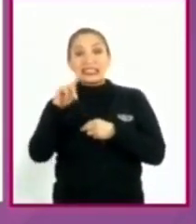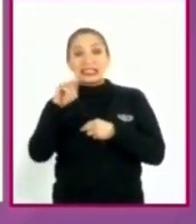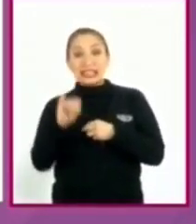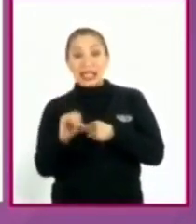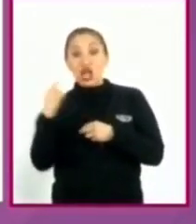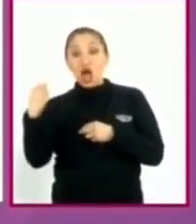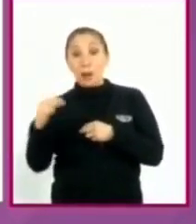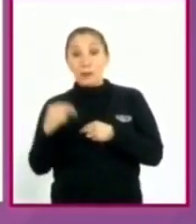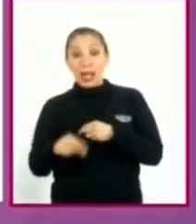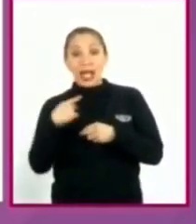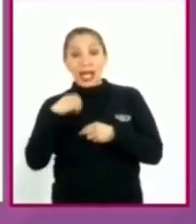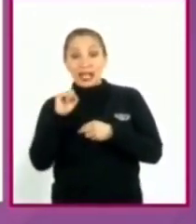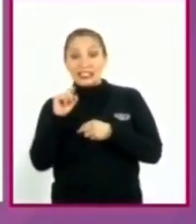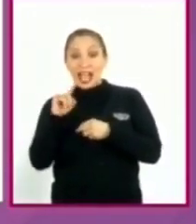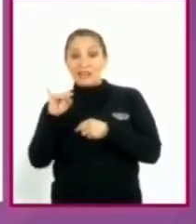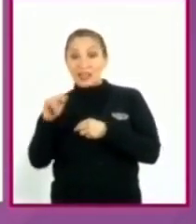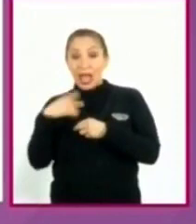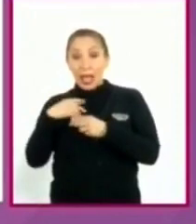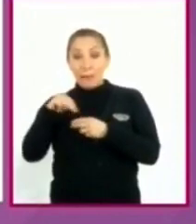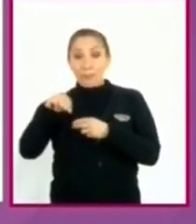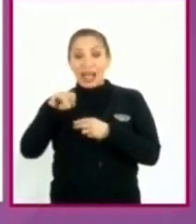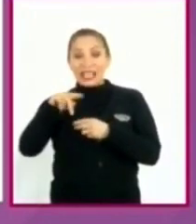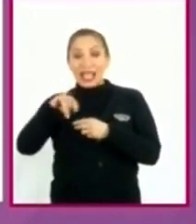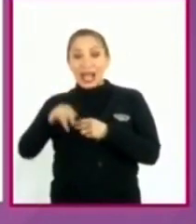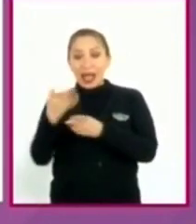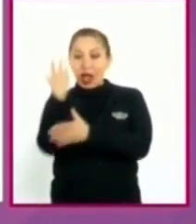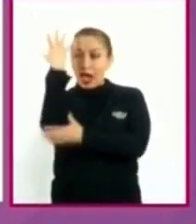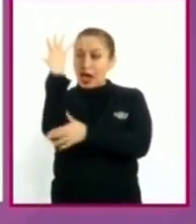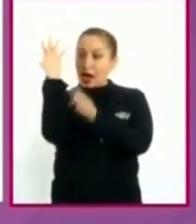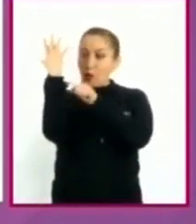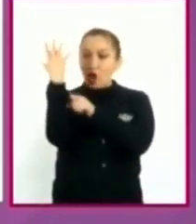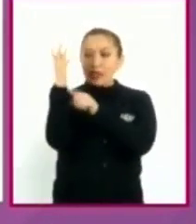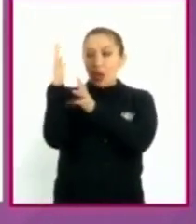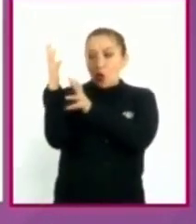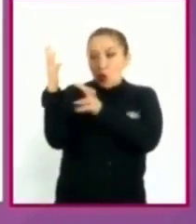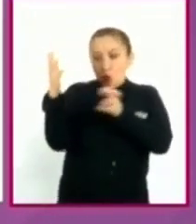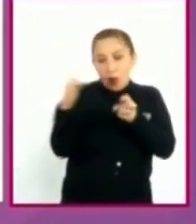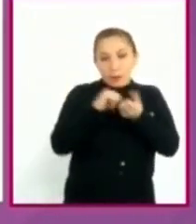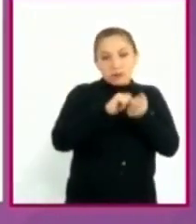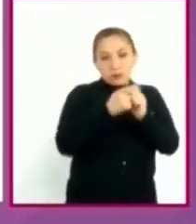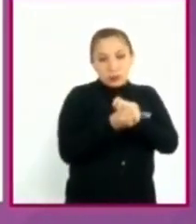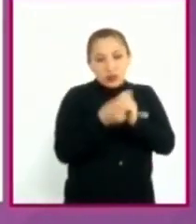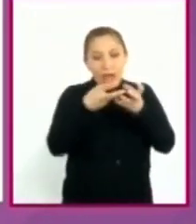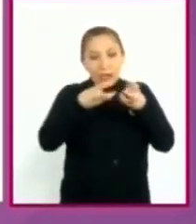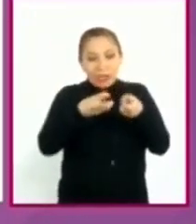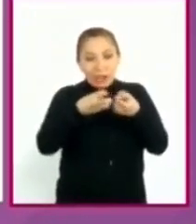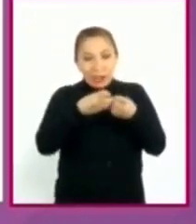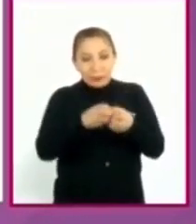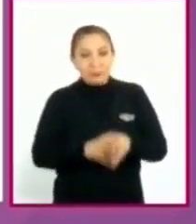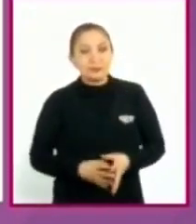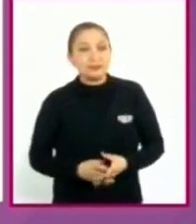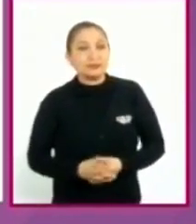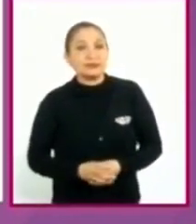que recibía la savia del Maricara zapote, árbol del que originalmente se obtenía la goma.